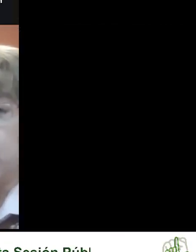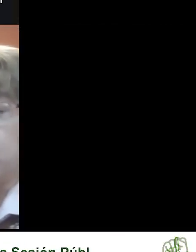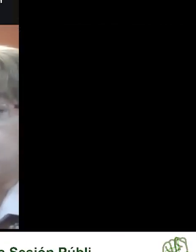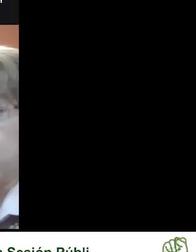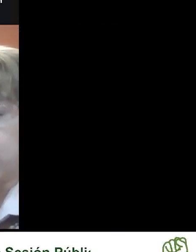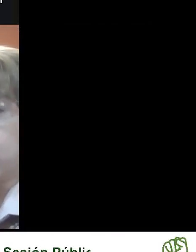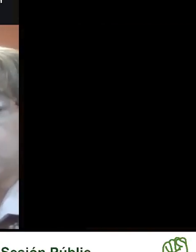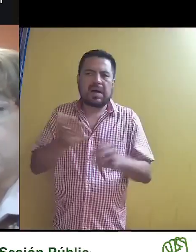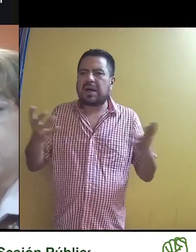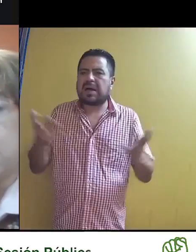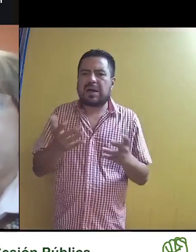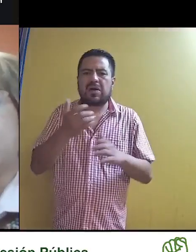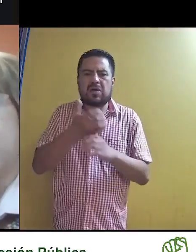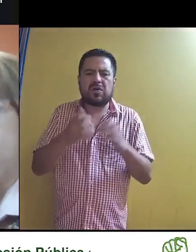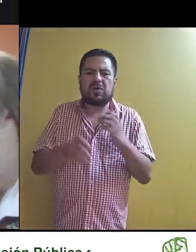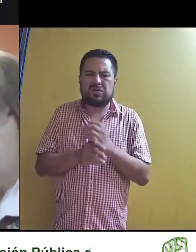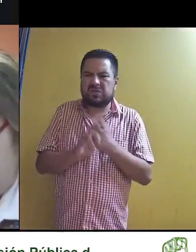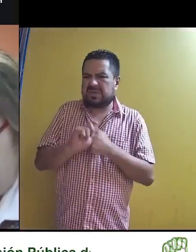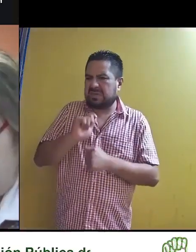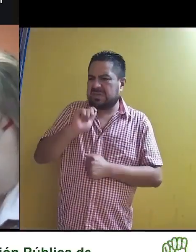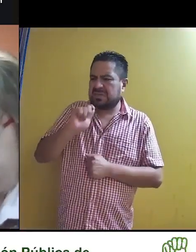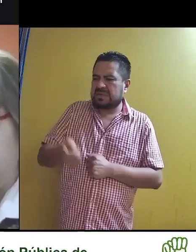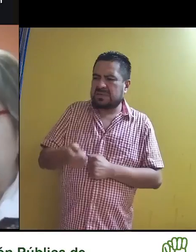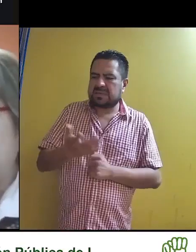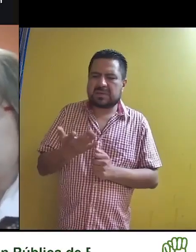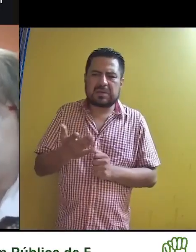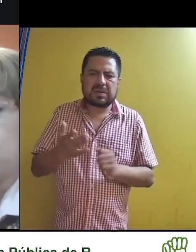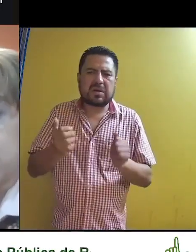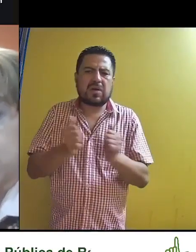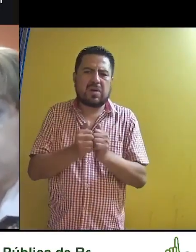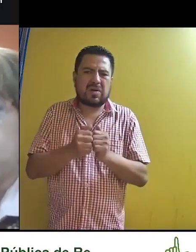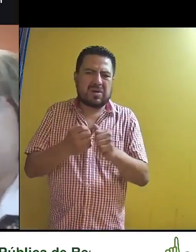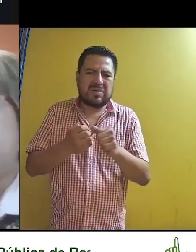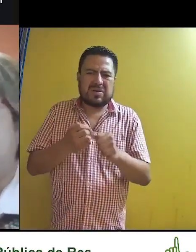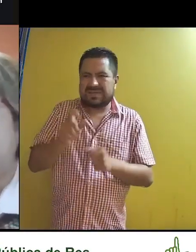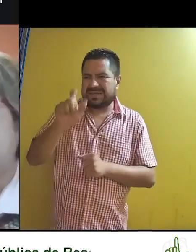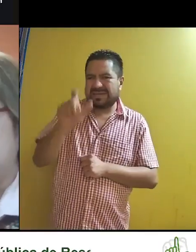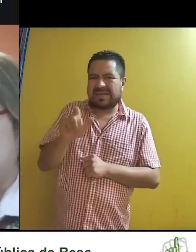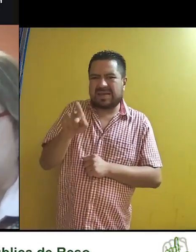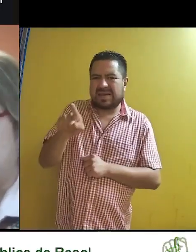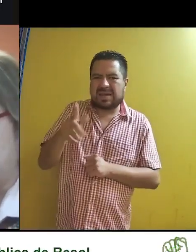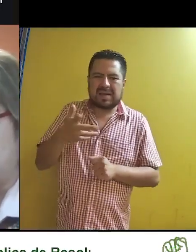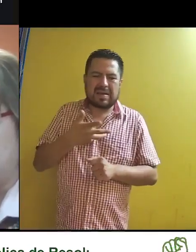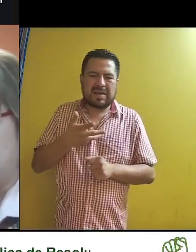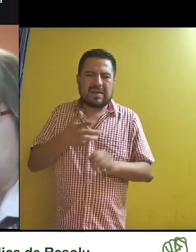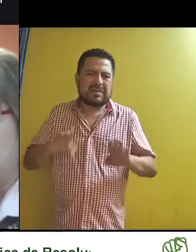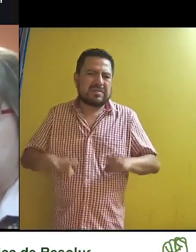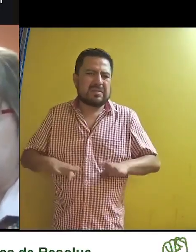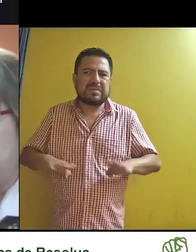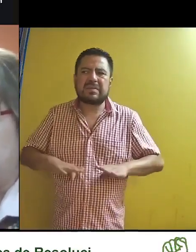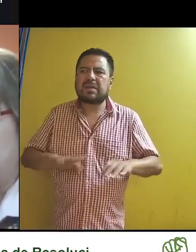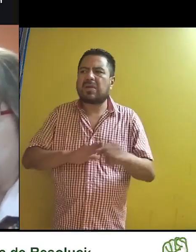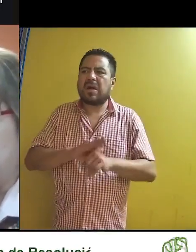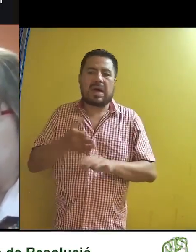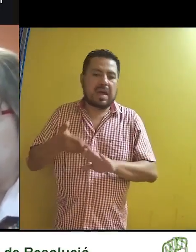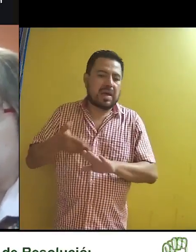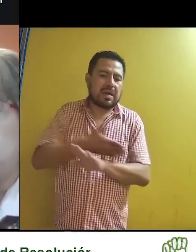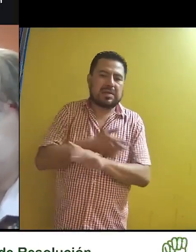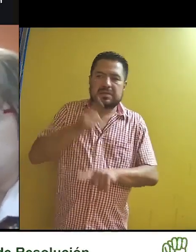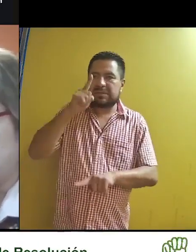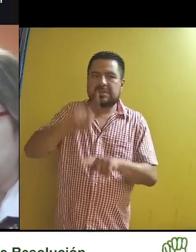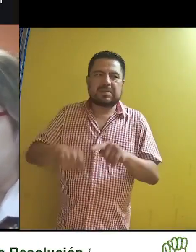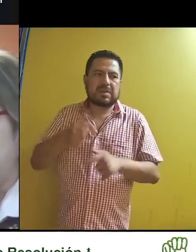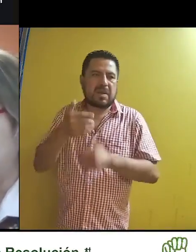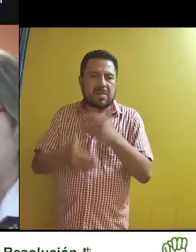que las cosas estén en el estado que se encontraban antes de que se anulara este